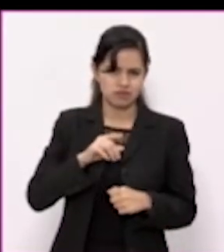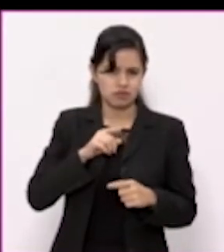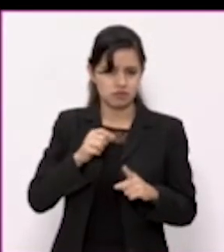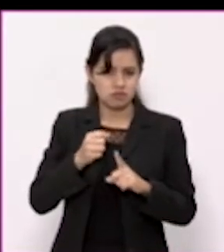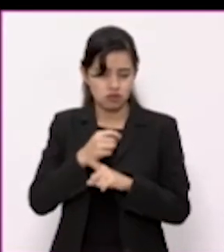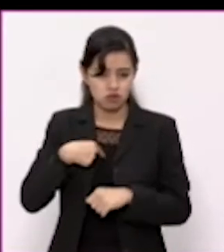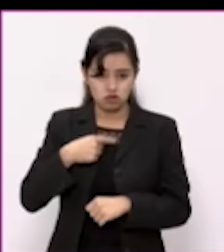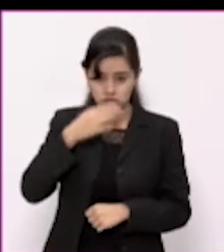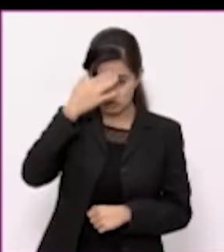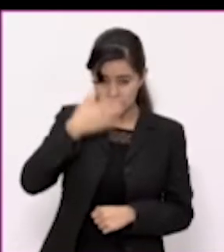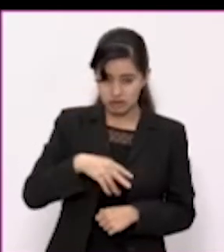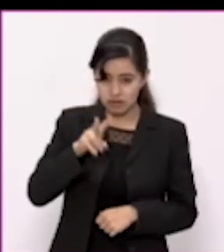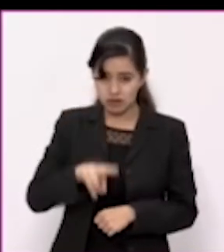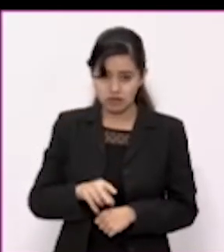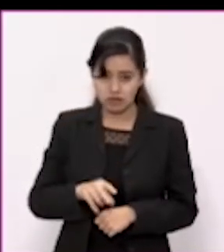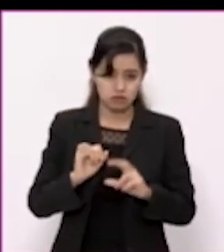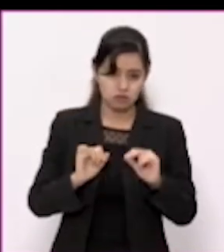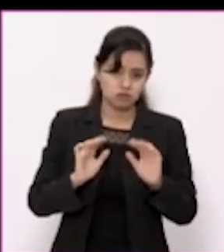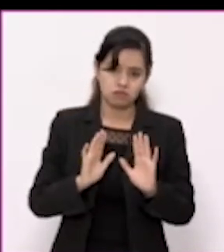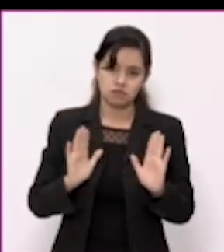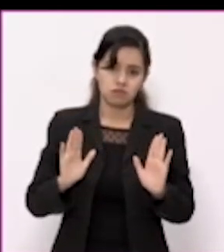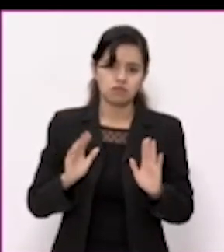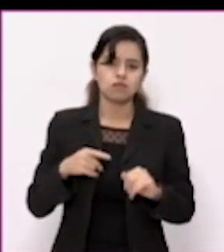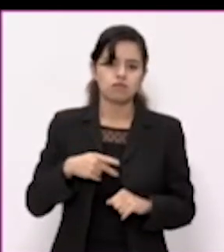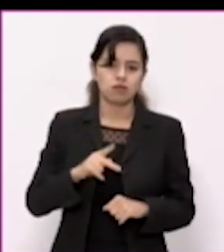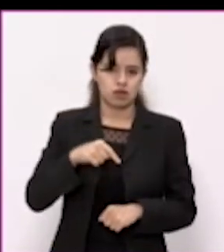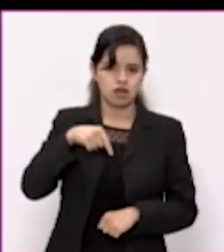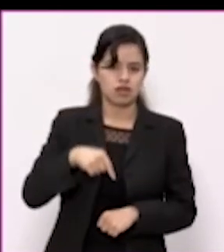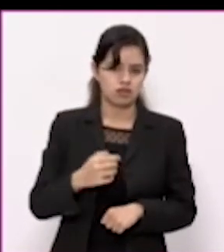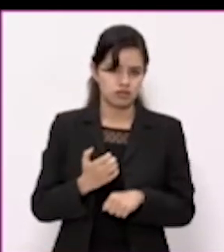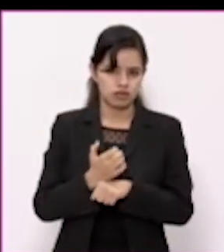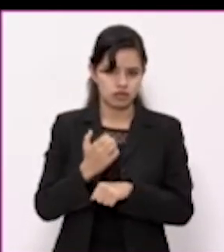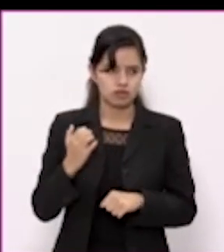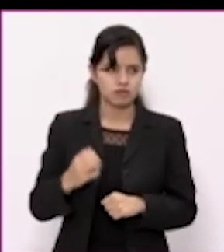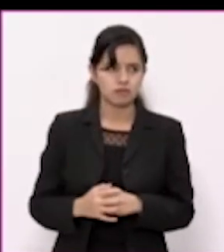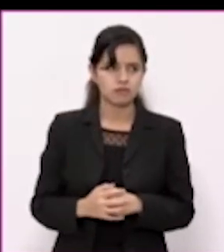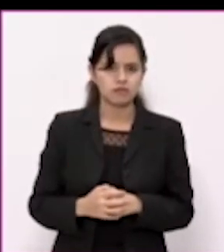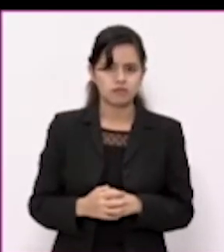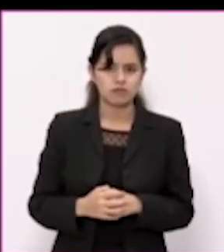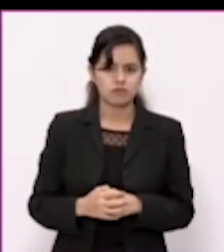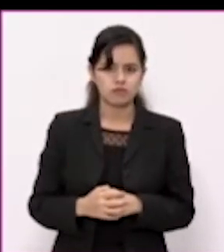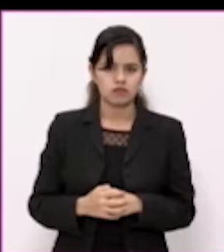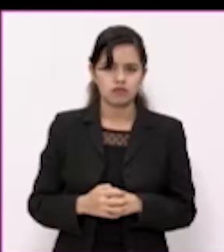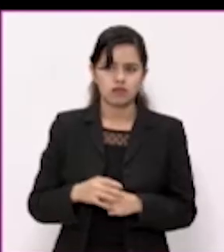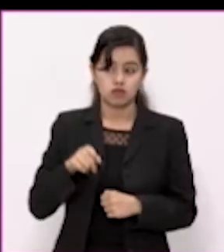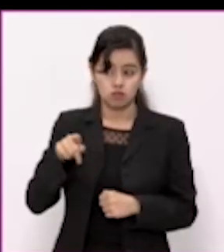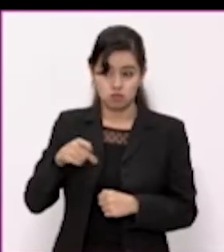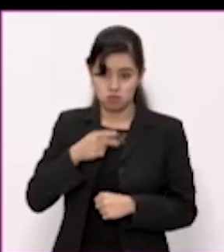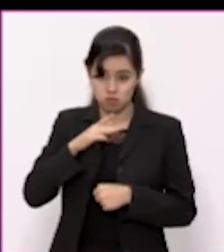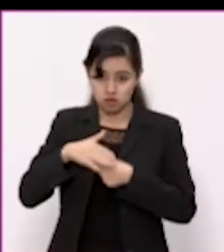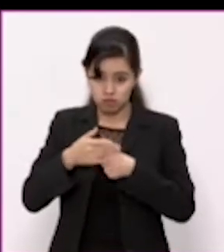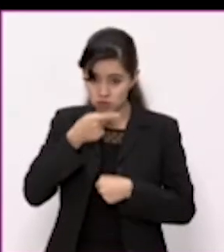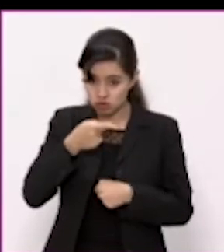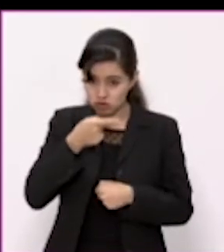no, pero es cierto que aquí está uno de los problemas. Hacen de médicos para ponerle una chica la próxima vez que abra la boca,